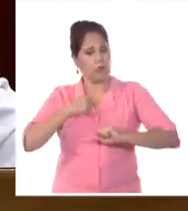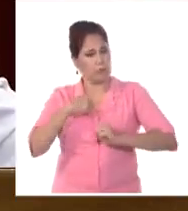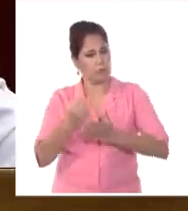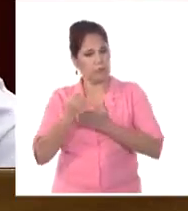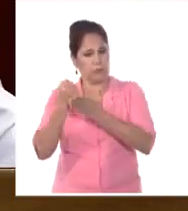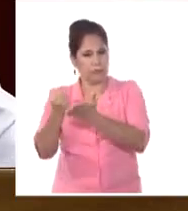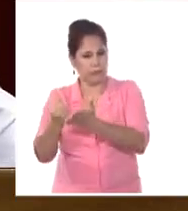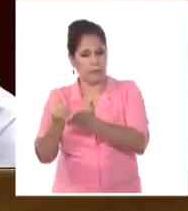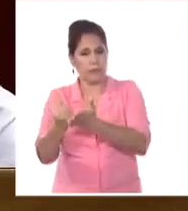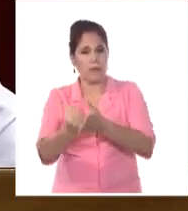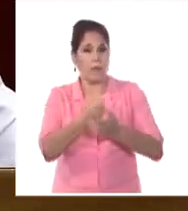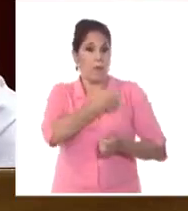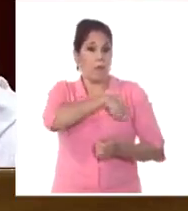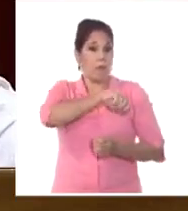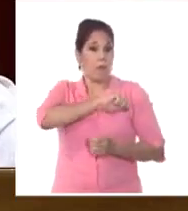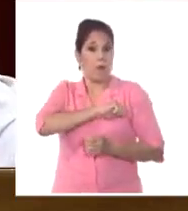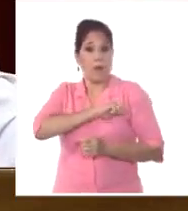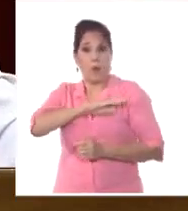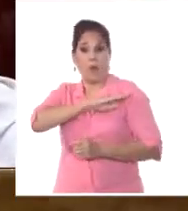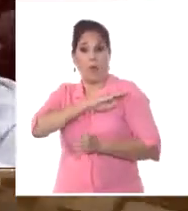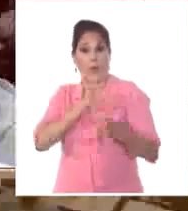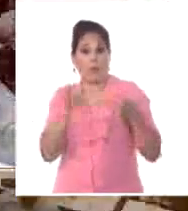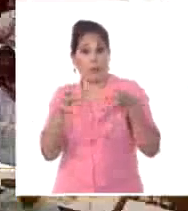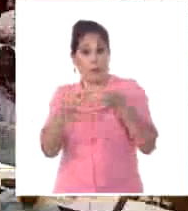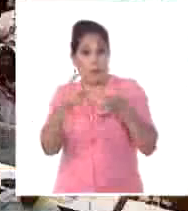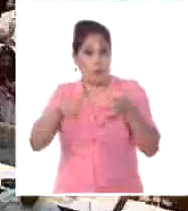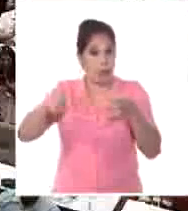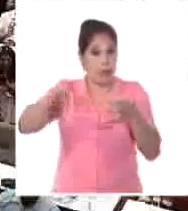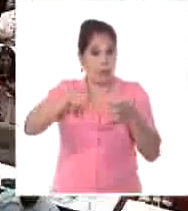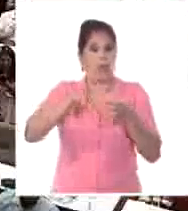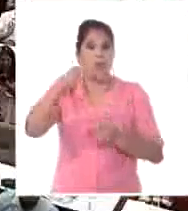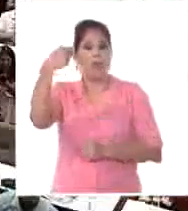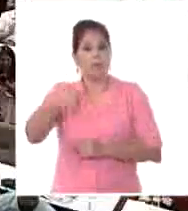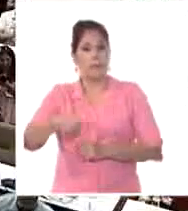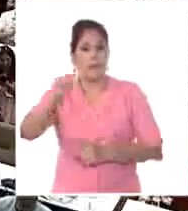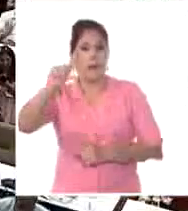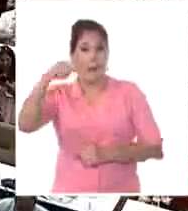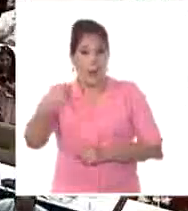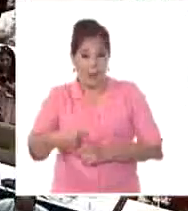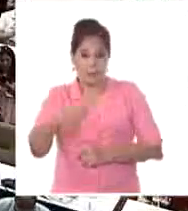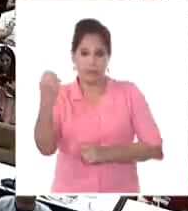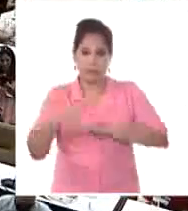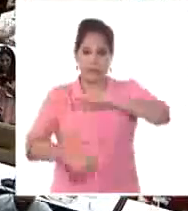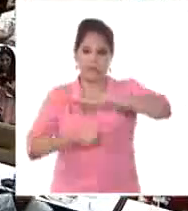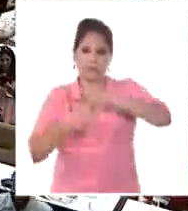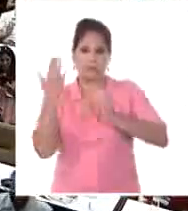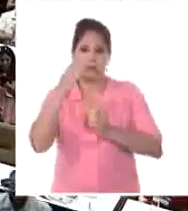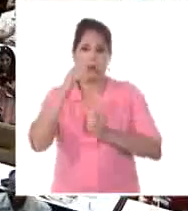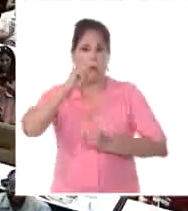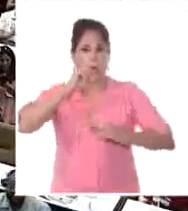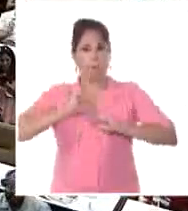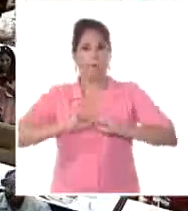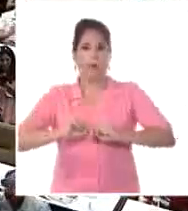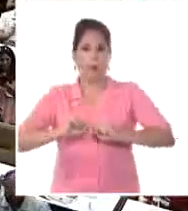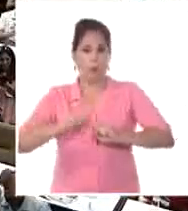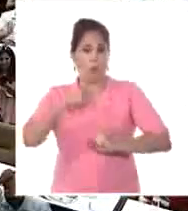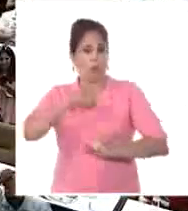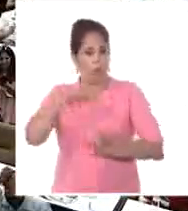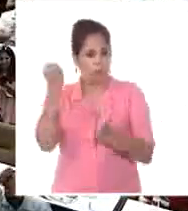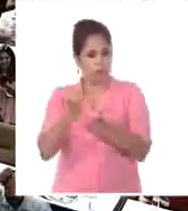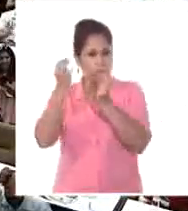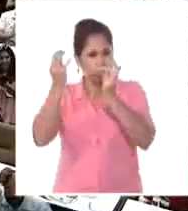Unión Cívico-Militar de su heroico pueblo y a su legítimo presidente, el compañero Nicolás Maduro